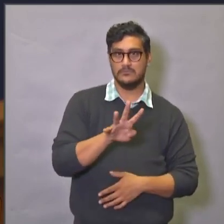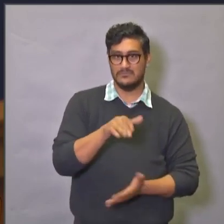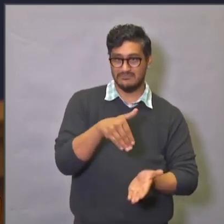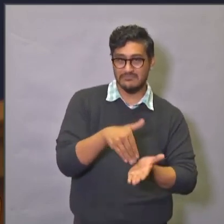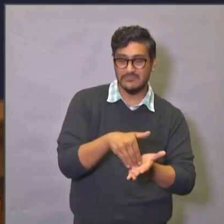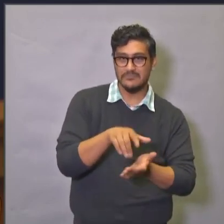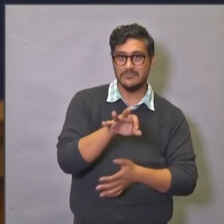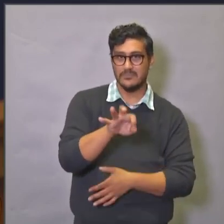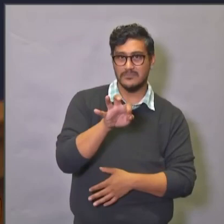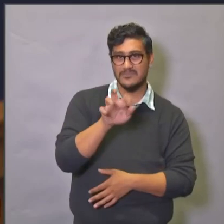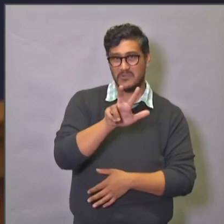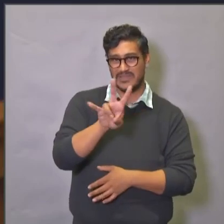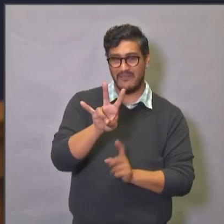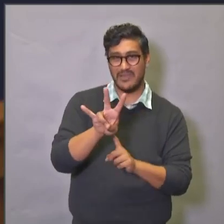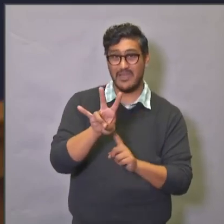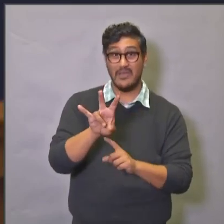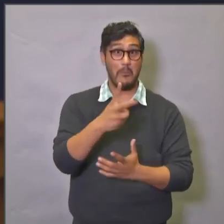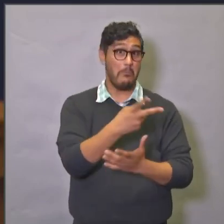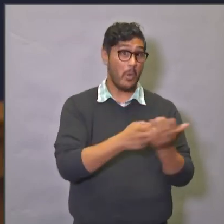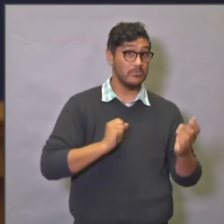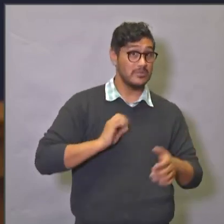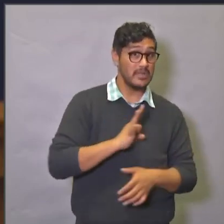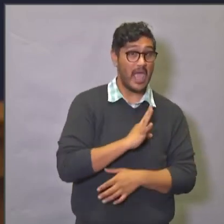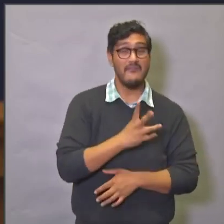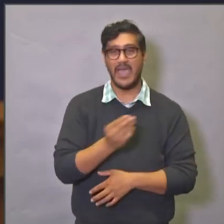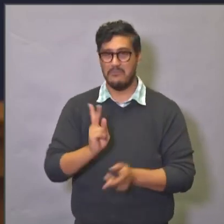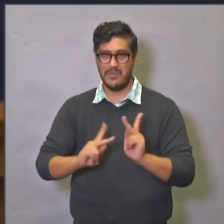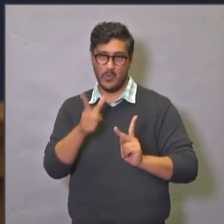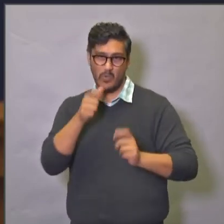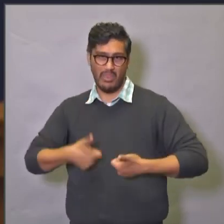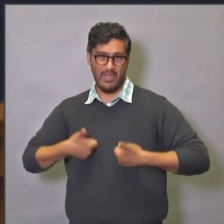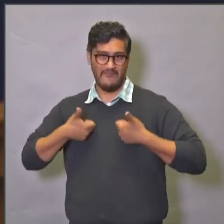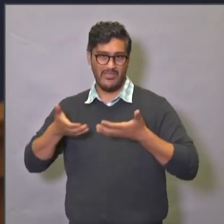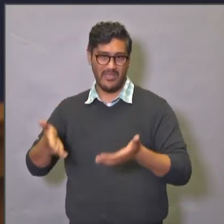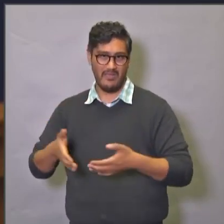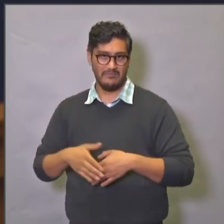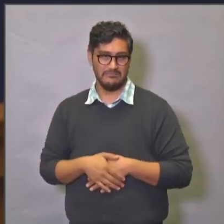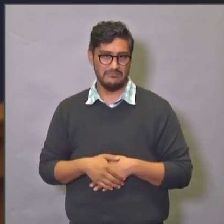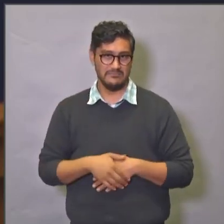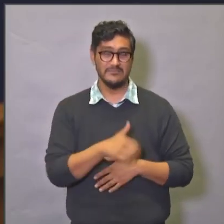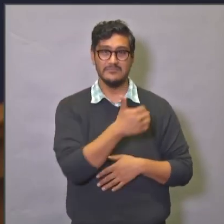34,937, incluidos tanto el personal como los residentes. Hay